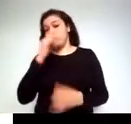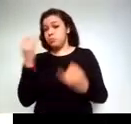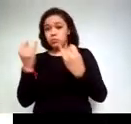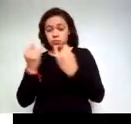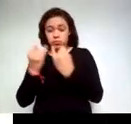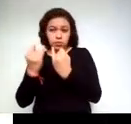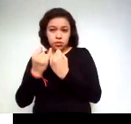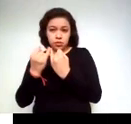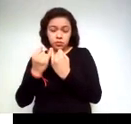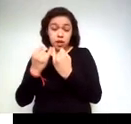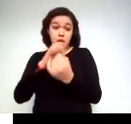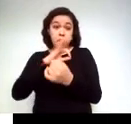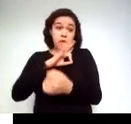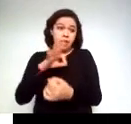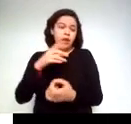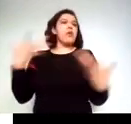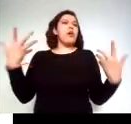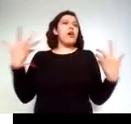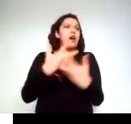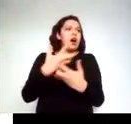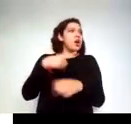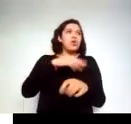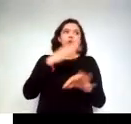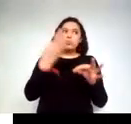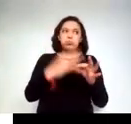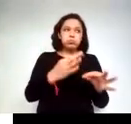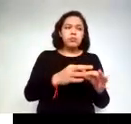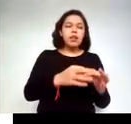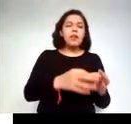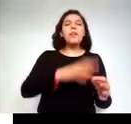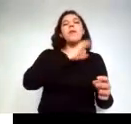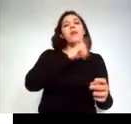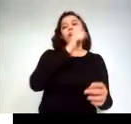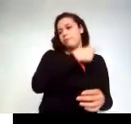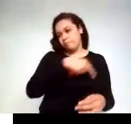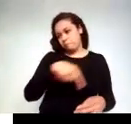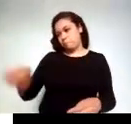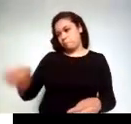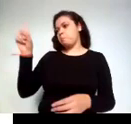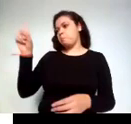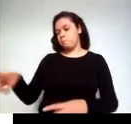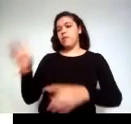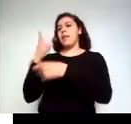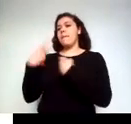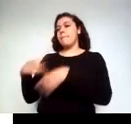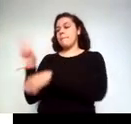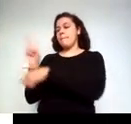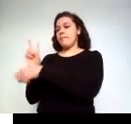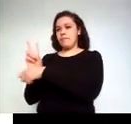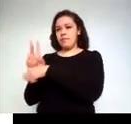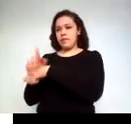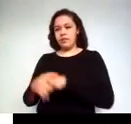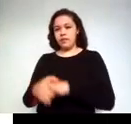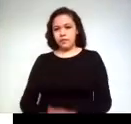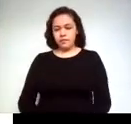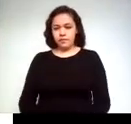Bueno, cerramos las preguntas, ¿verdad? Que la institución levante la mano y diga, yo quiero ser inspeccionado, que en la mayoría de los casos eso no